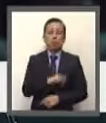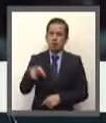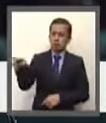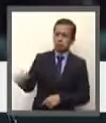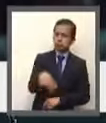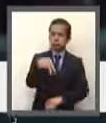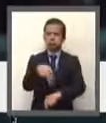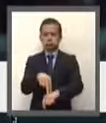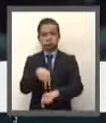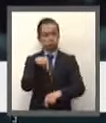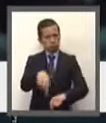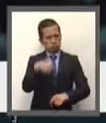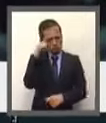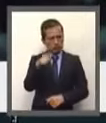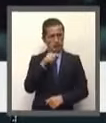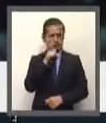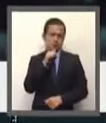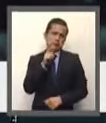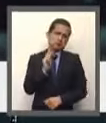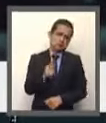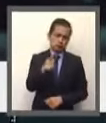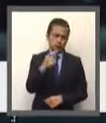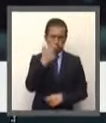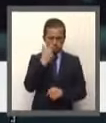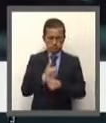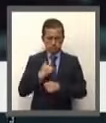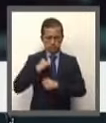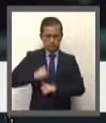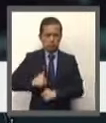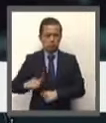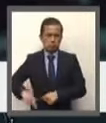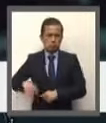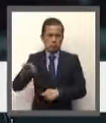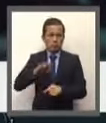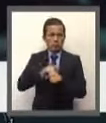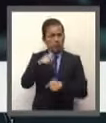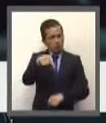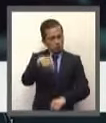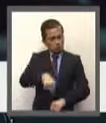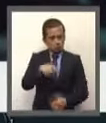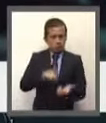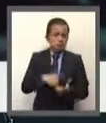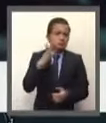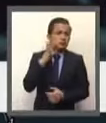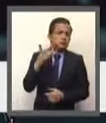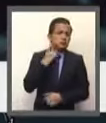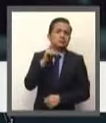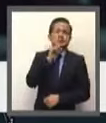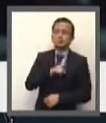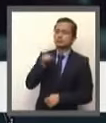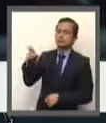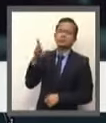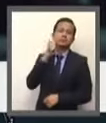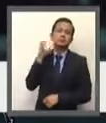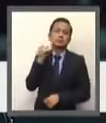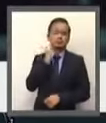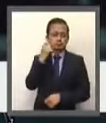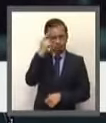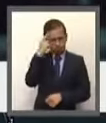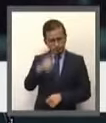Administración Pública ante las cámaras de diputados y senadores, donde se realiza el análisis de